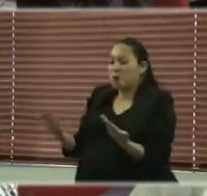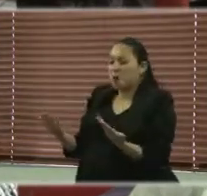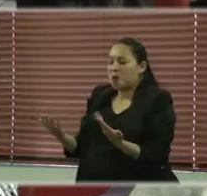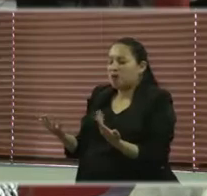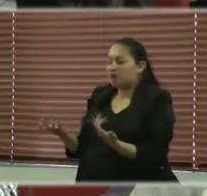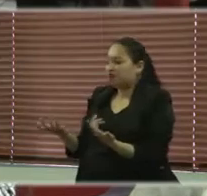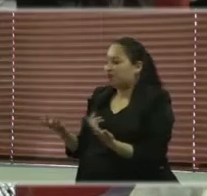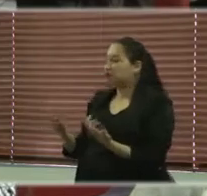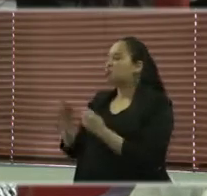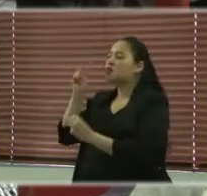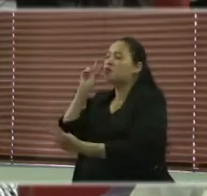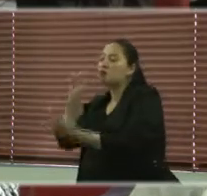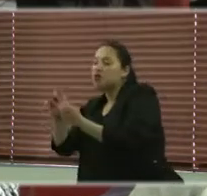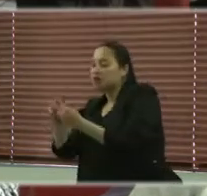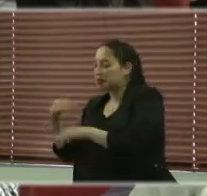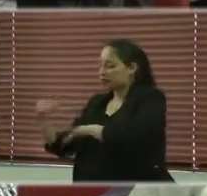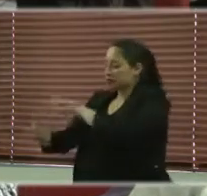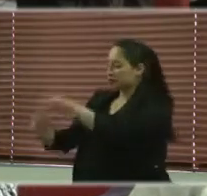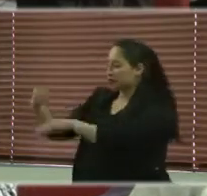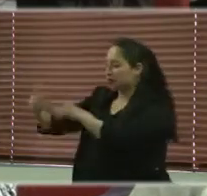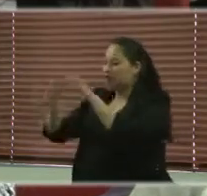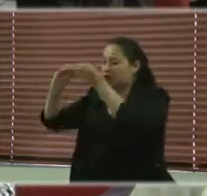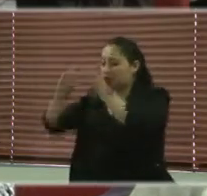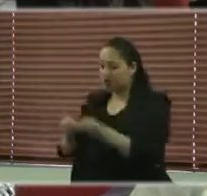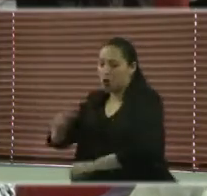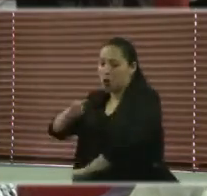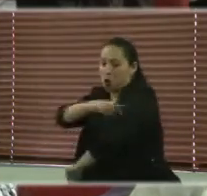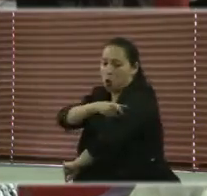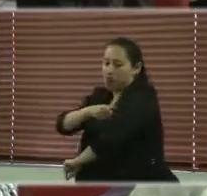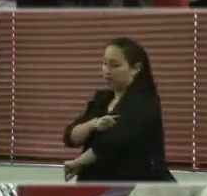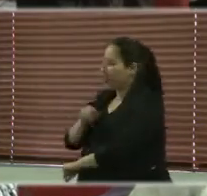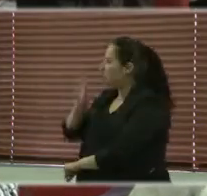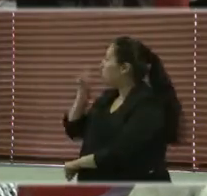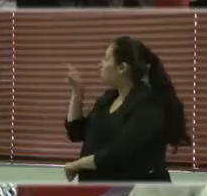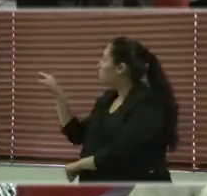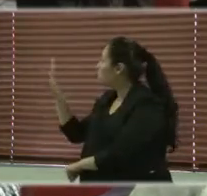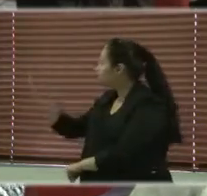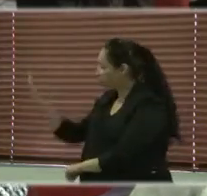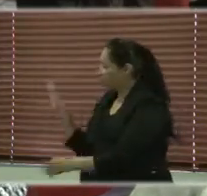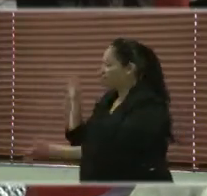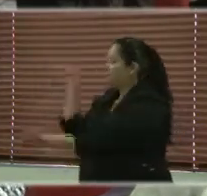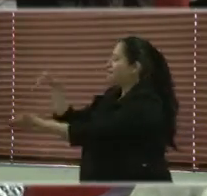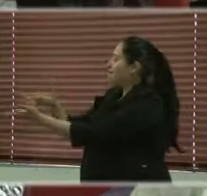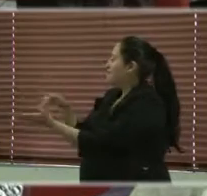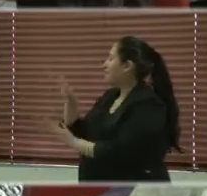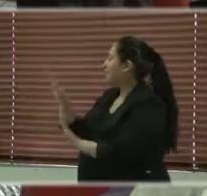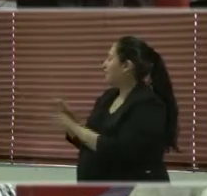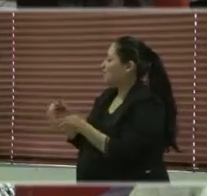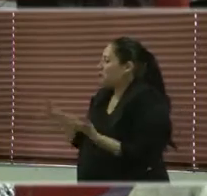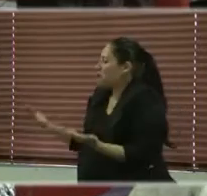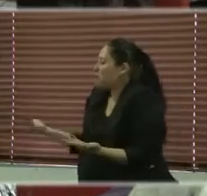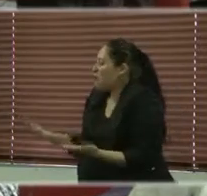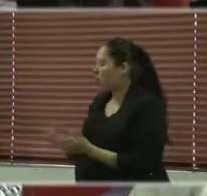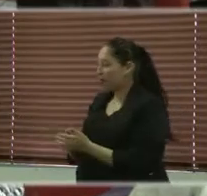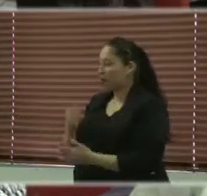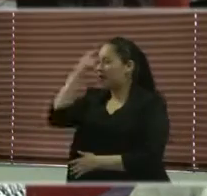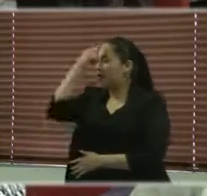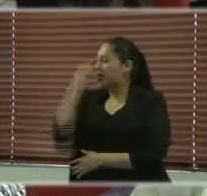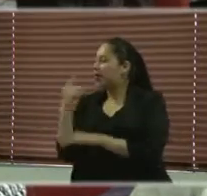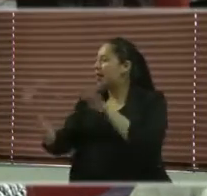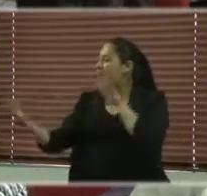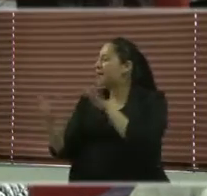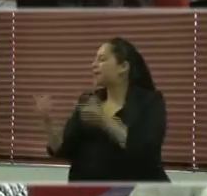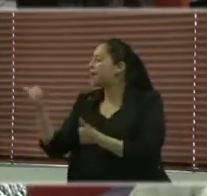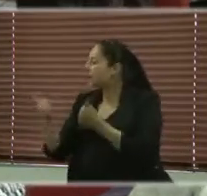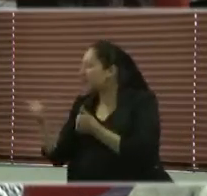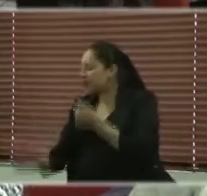para la conformación del comité del que usted hace parte Cuáles son los perfiles que se